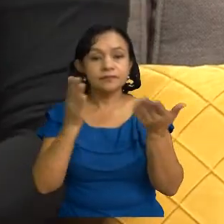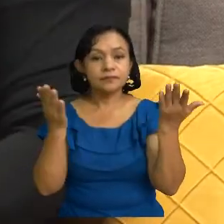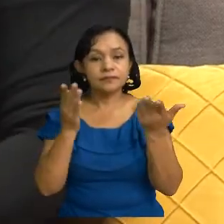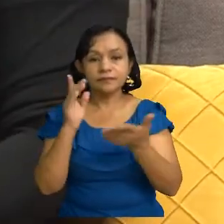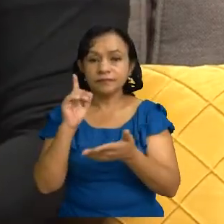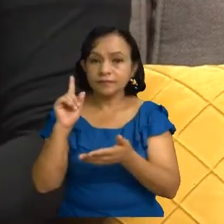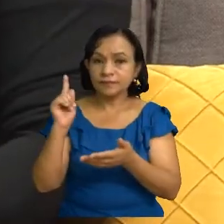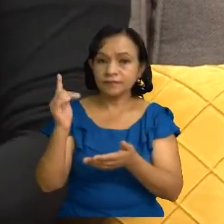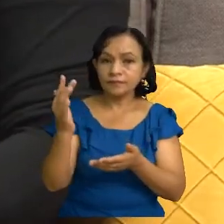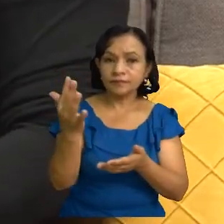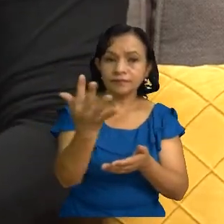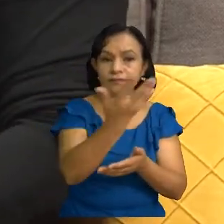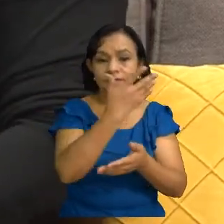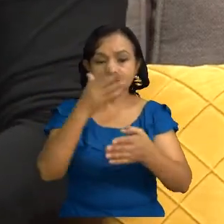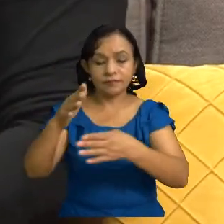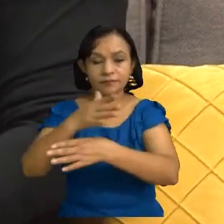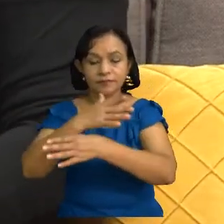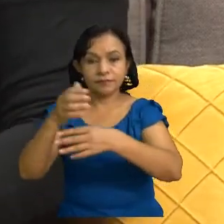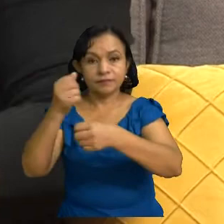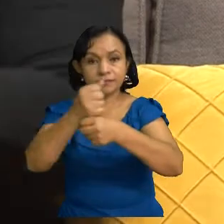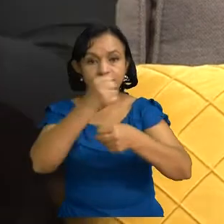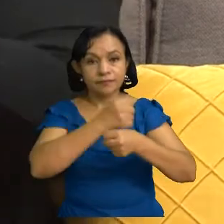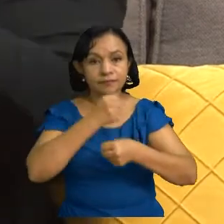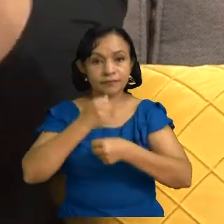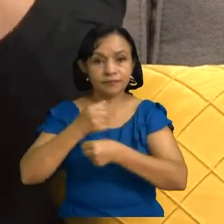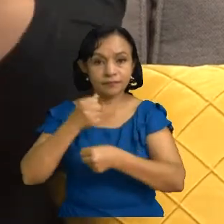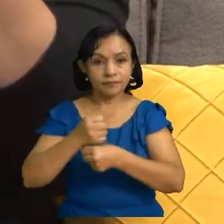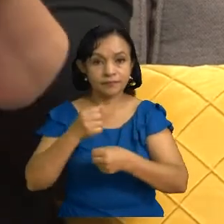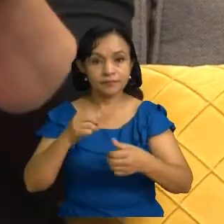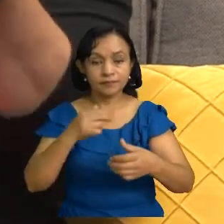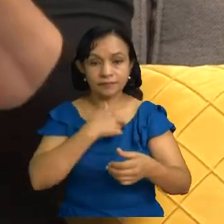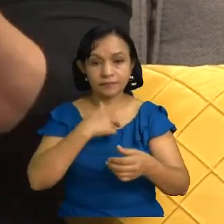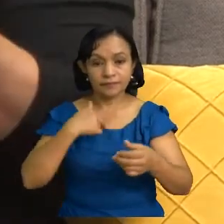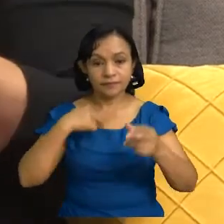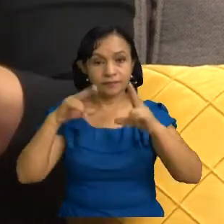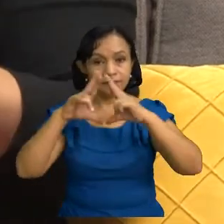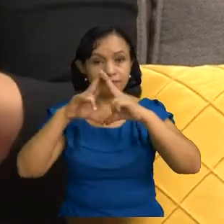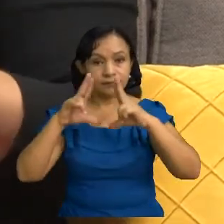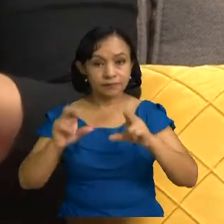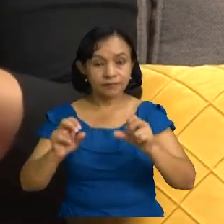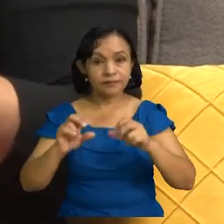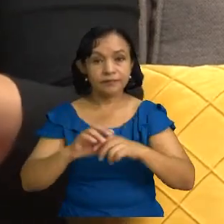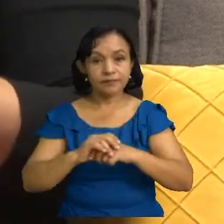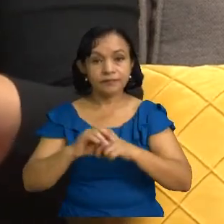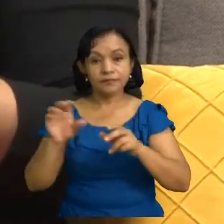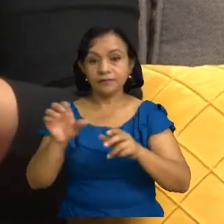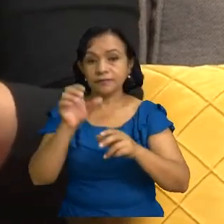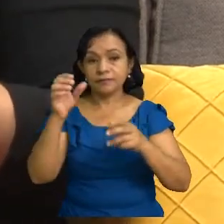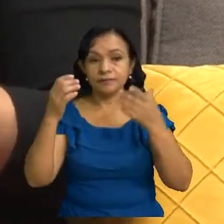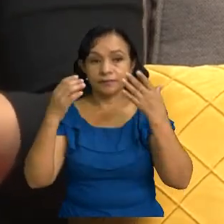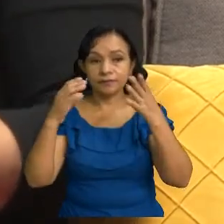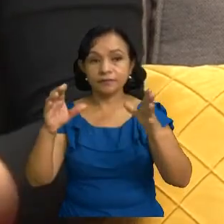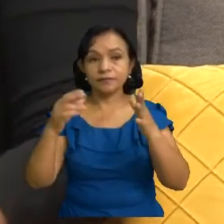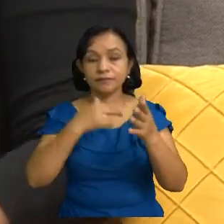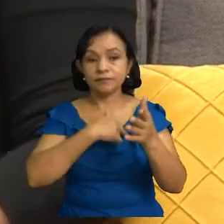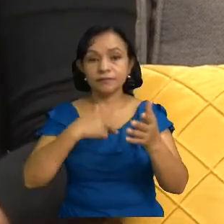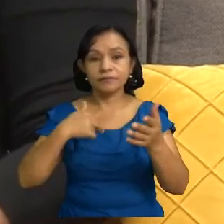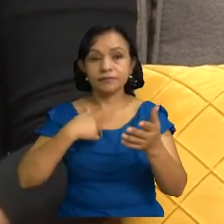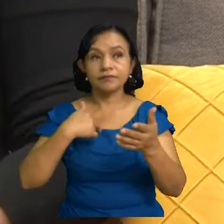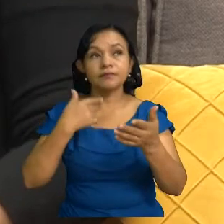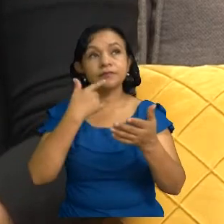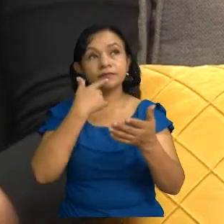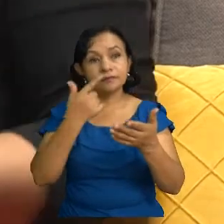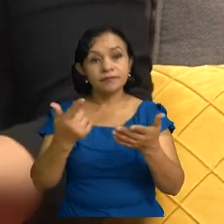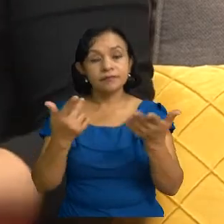las estrategias nacionales otro otro digamos otra de las campañas fuertes de nuestros comandantes tiene la compañera rosario